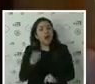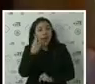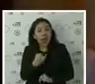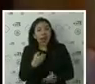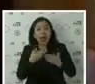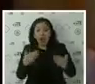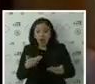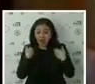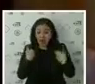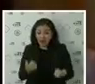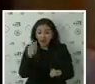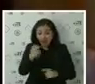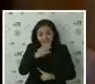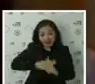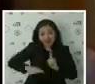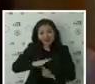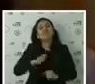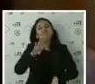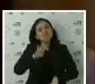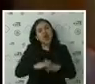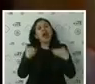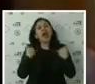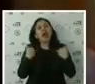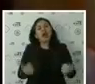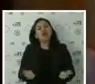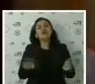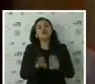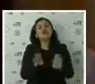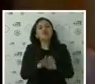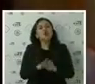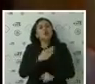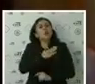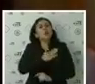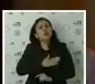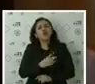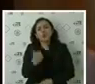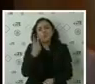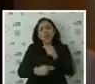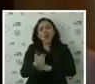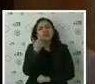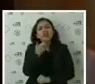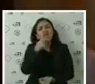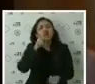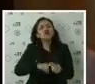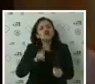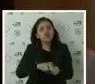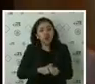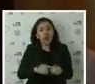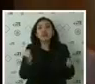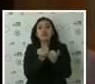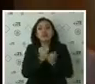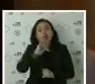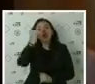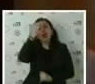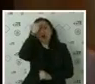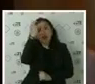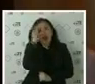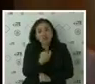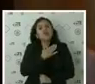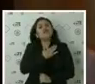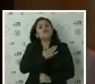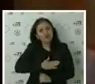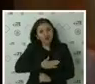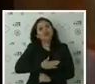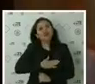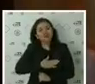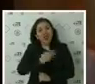este escenario nos resulta vital democratizar las fuentes de la riqueza, así como democratizar el conocimiento, mejor